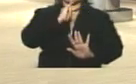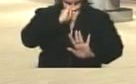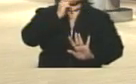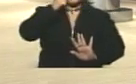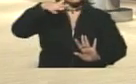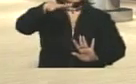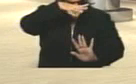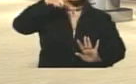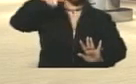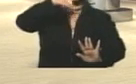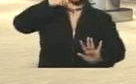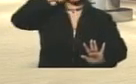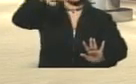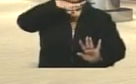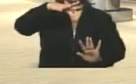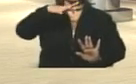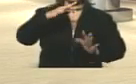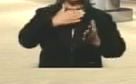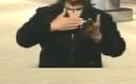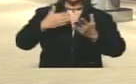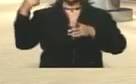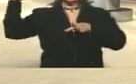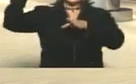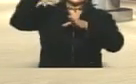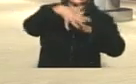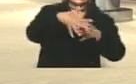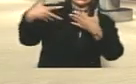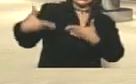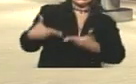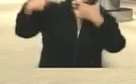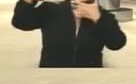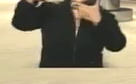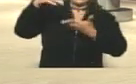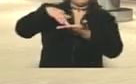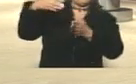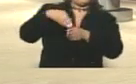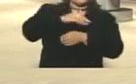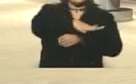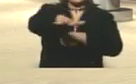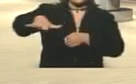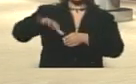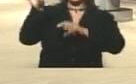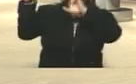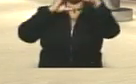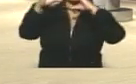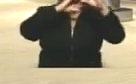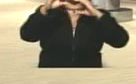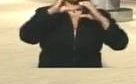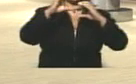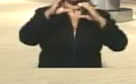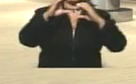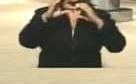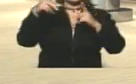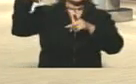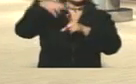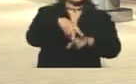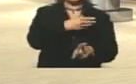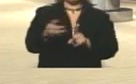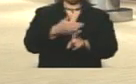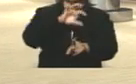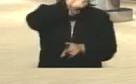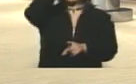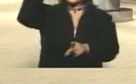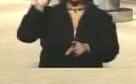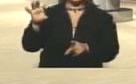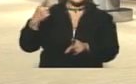de los pueblos, pueblos que se confrontan constantemente con un invasivo sistema de comunicación y de colonización que les impone a